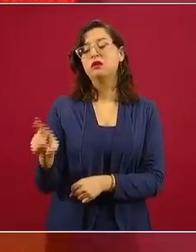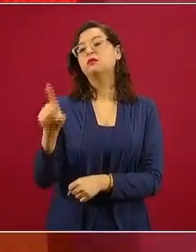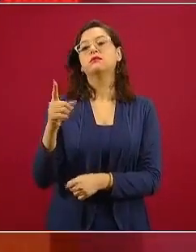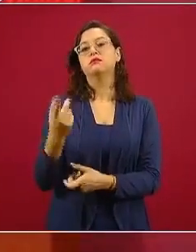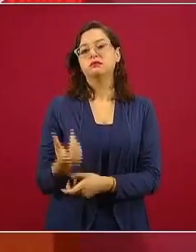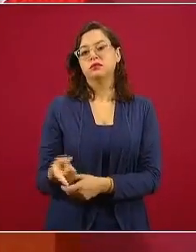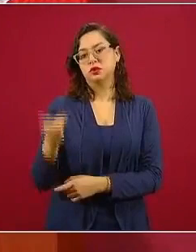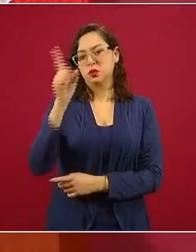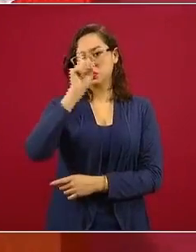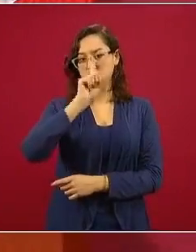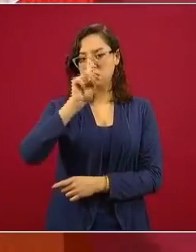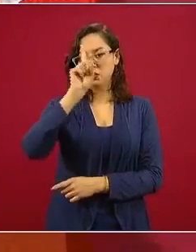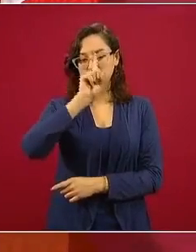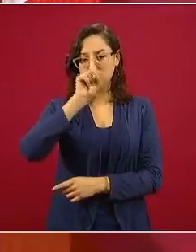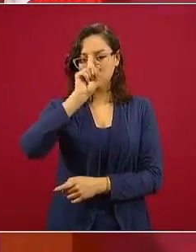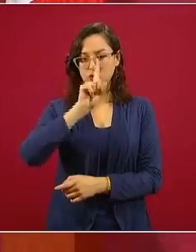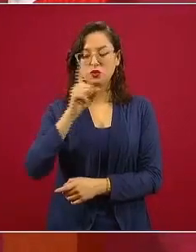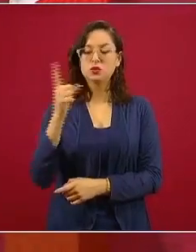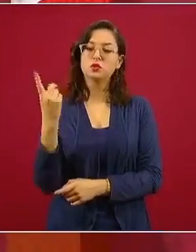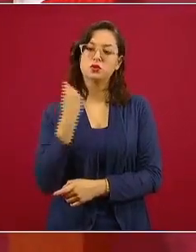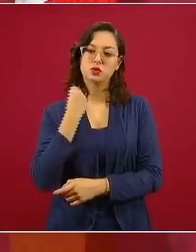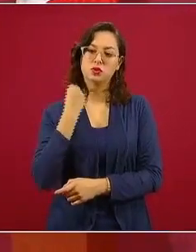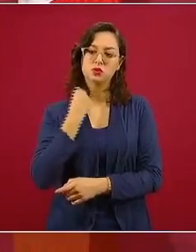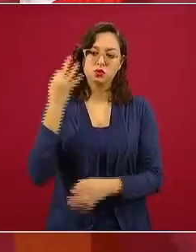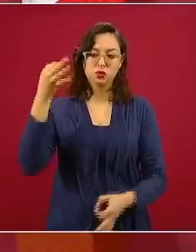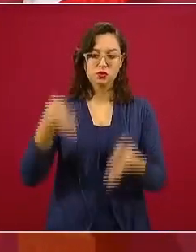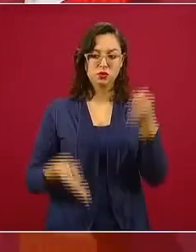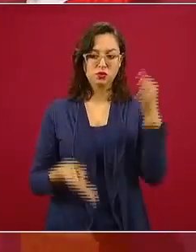jurídico de Presidencia.